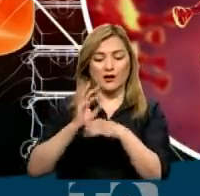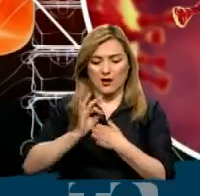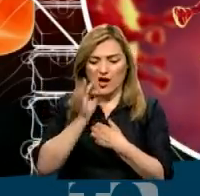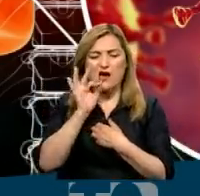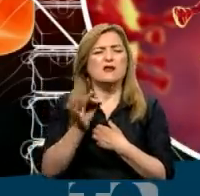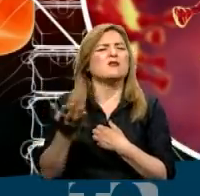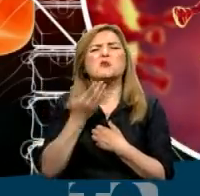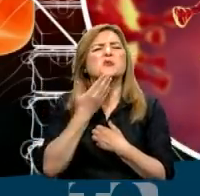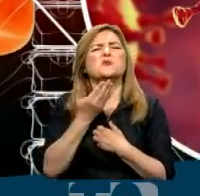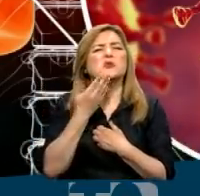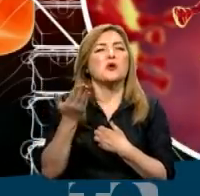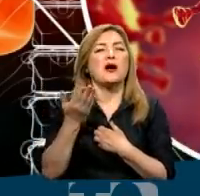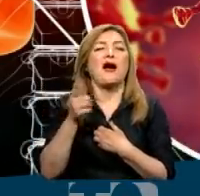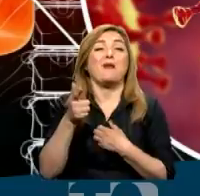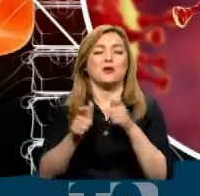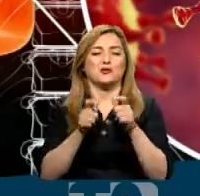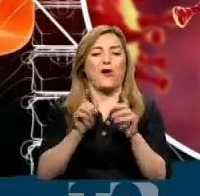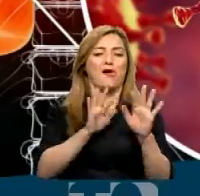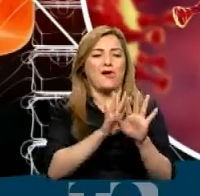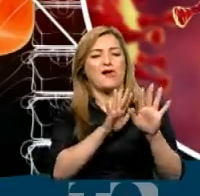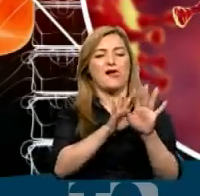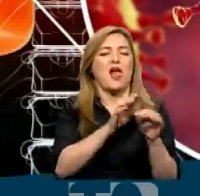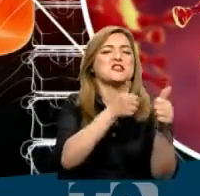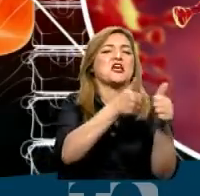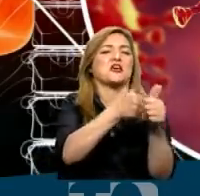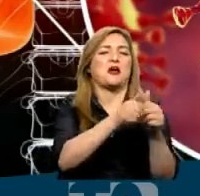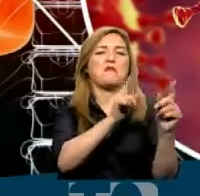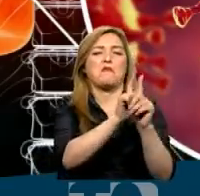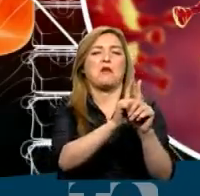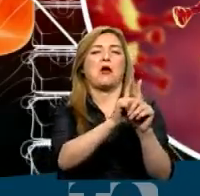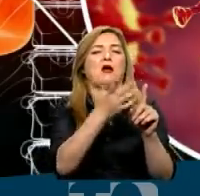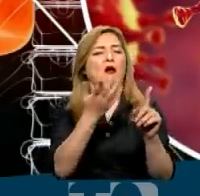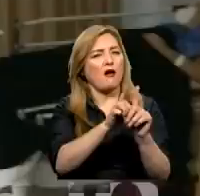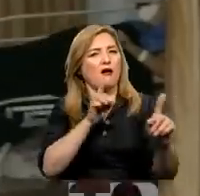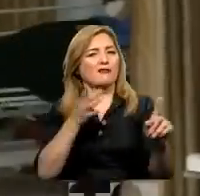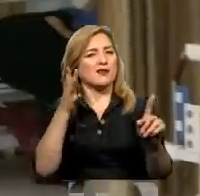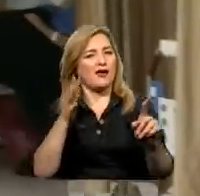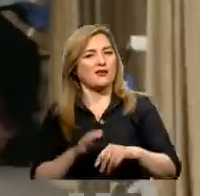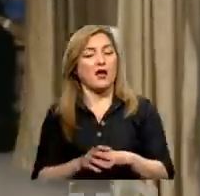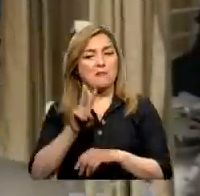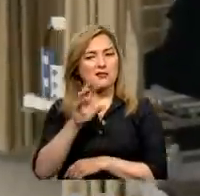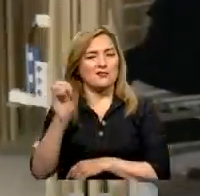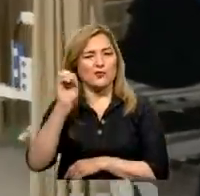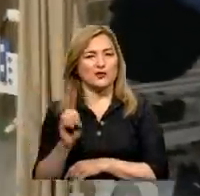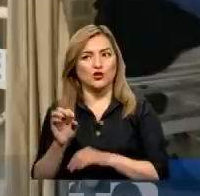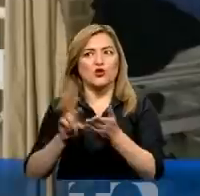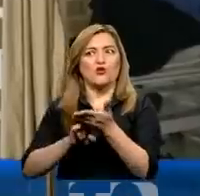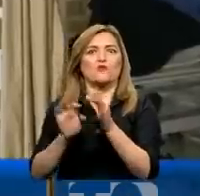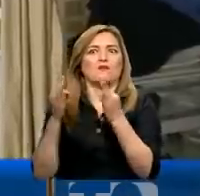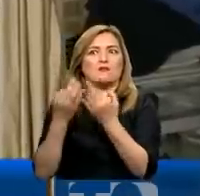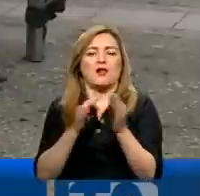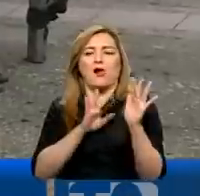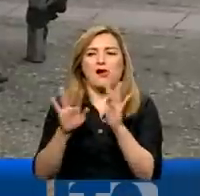contagios tiene relación con aglomeraciones y el 20% con reuniones familiares. De allí que los galenos piden a la